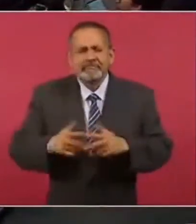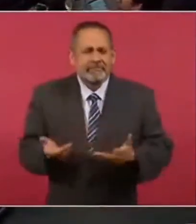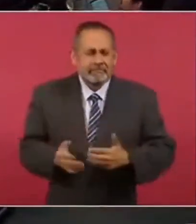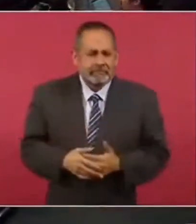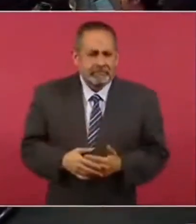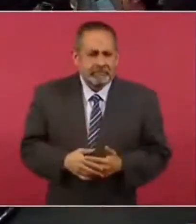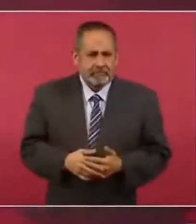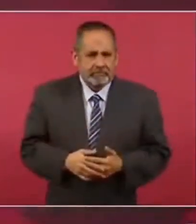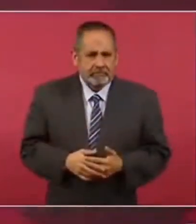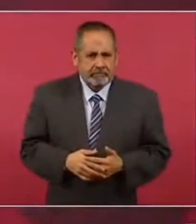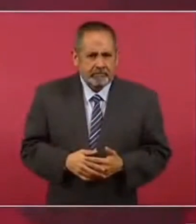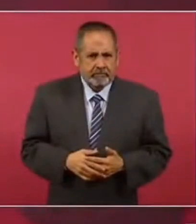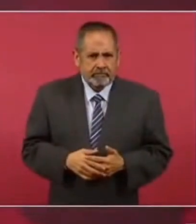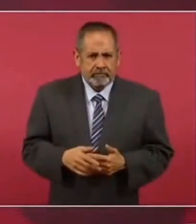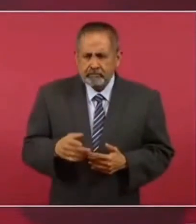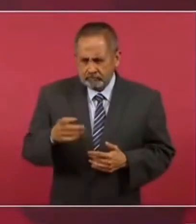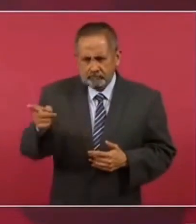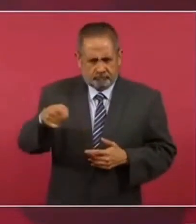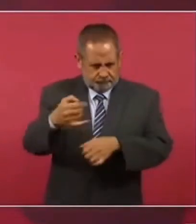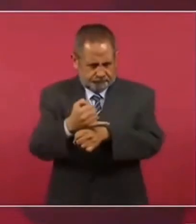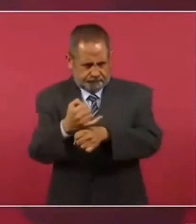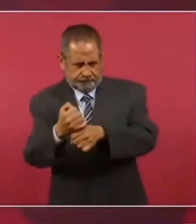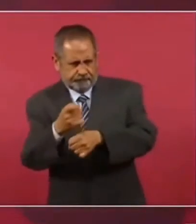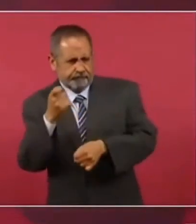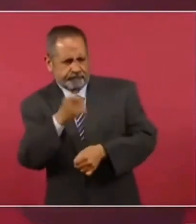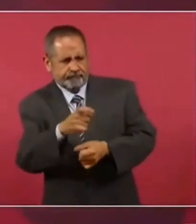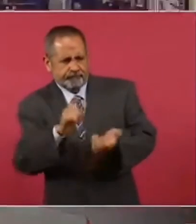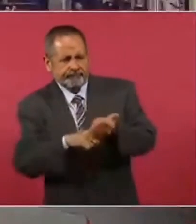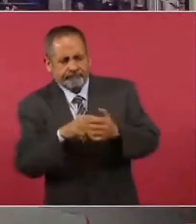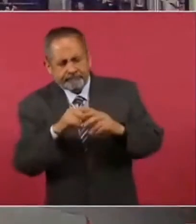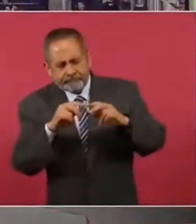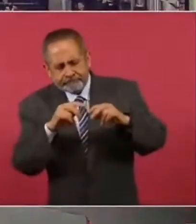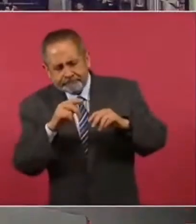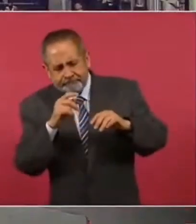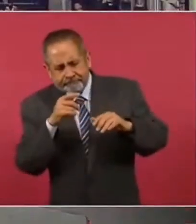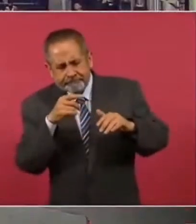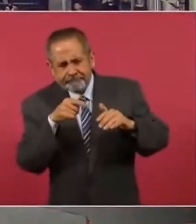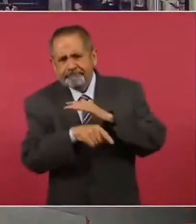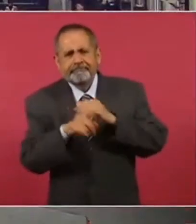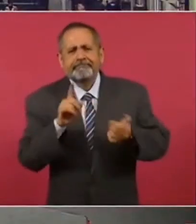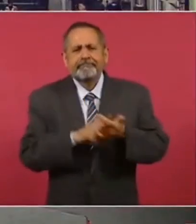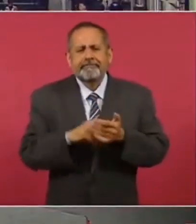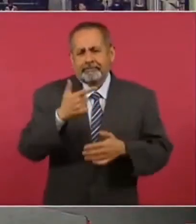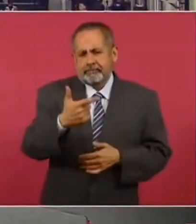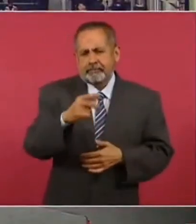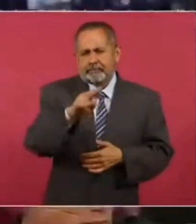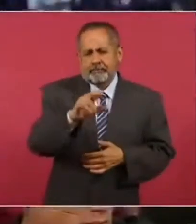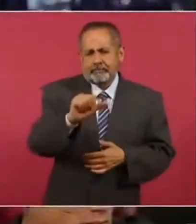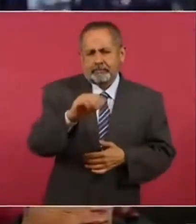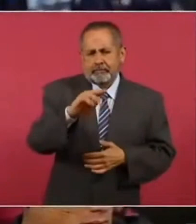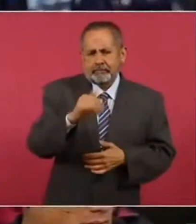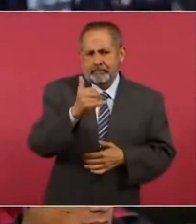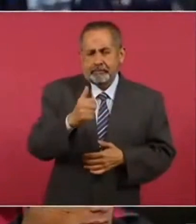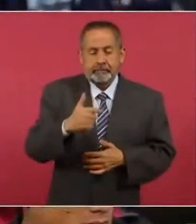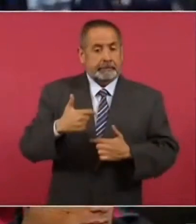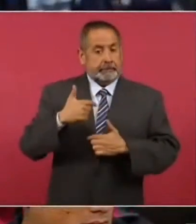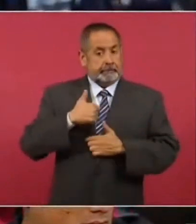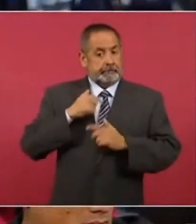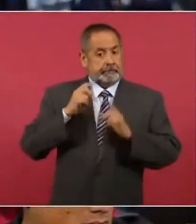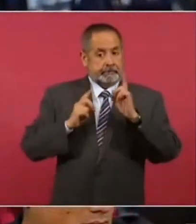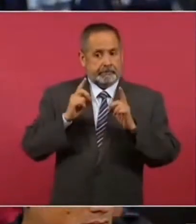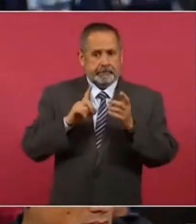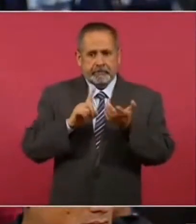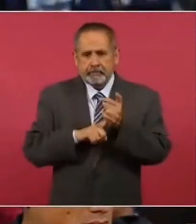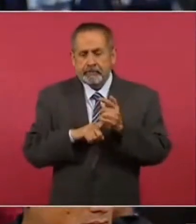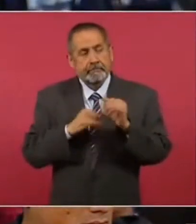Por qué no hacen una investigación ustedes sobre eso porque yo sospecho que son